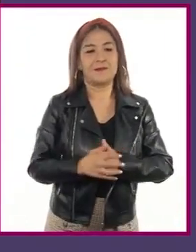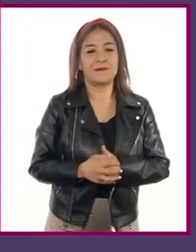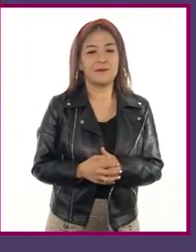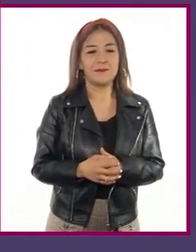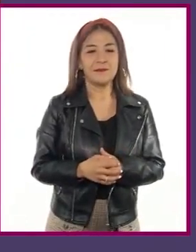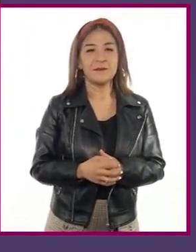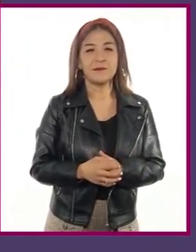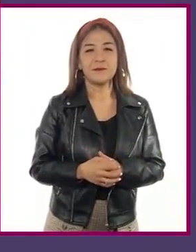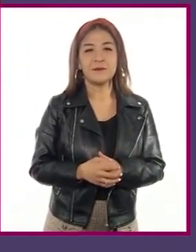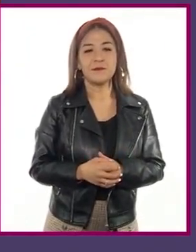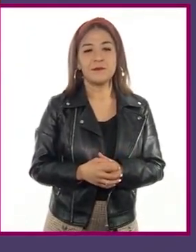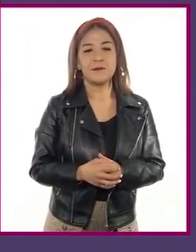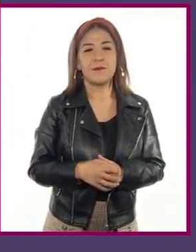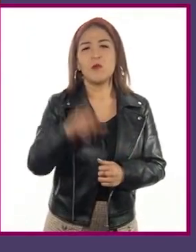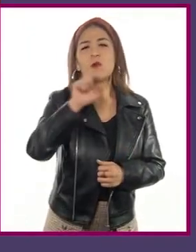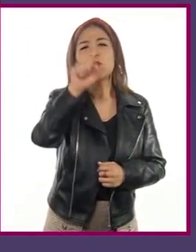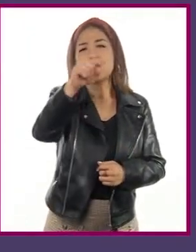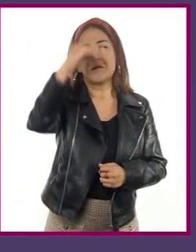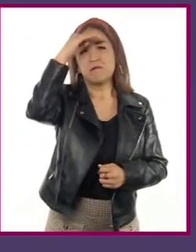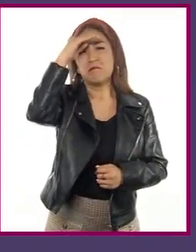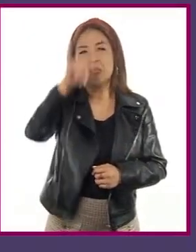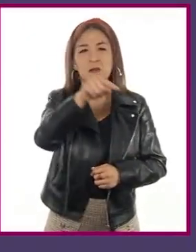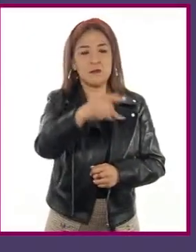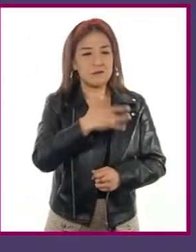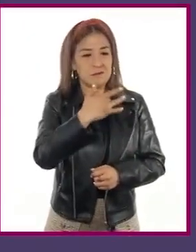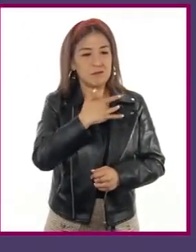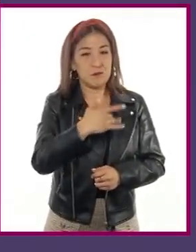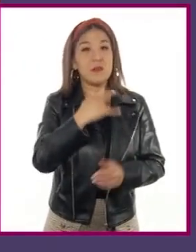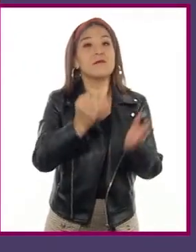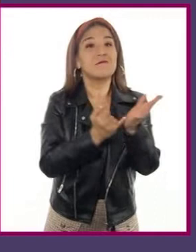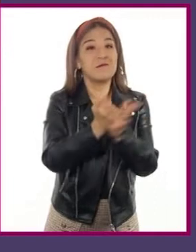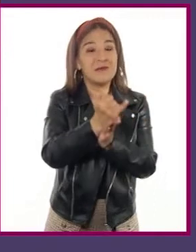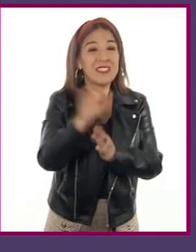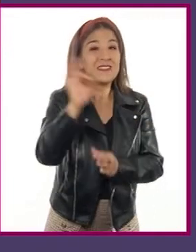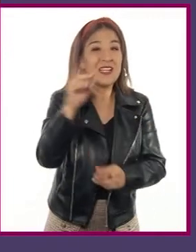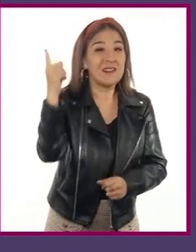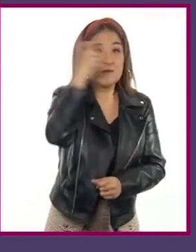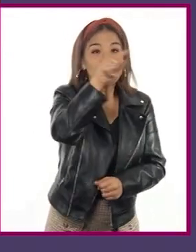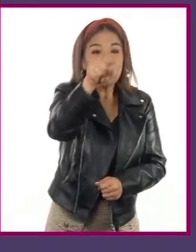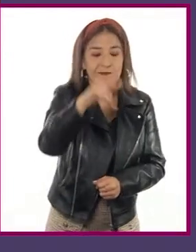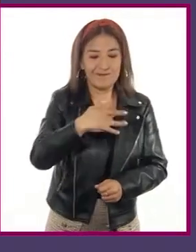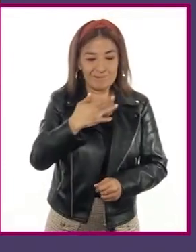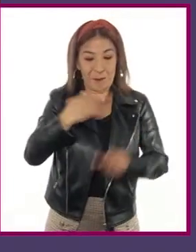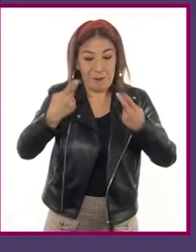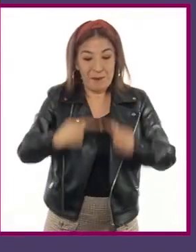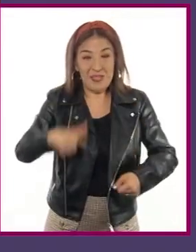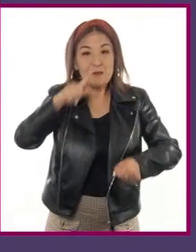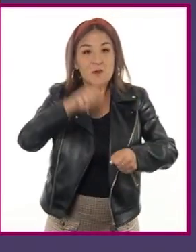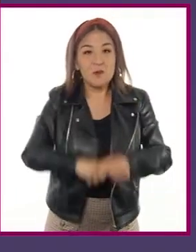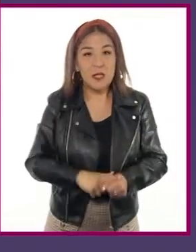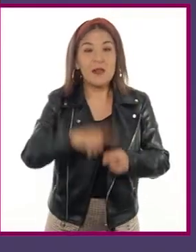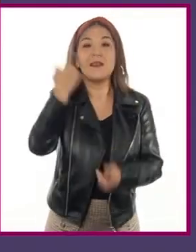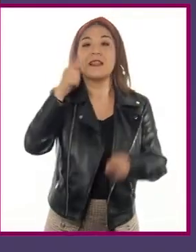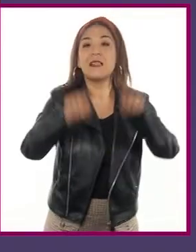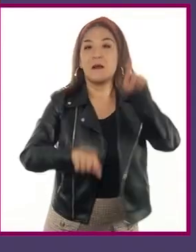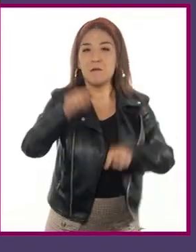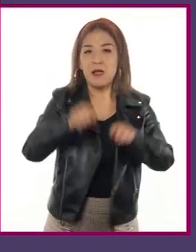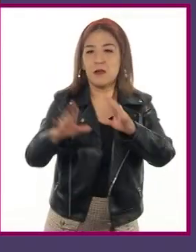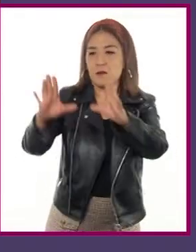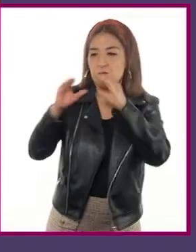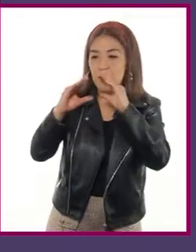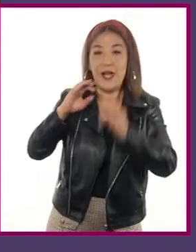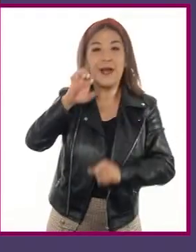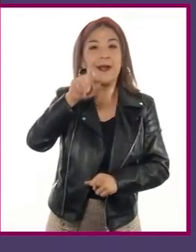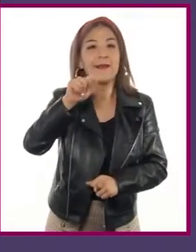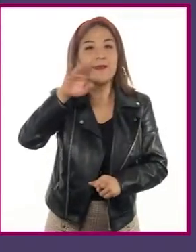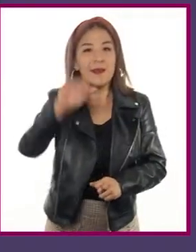En determinado momento debemos ser capaces de tomar decisiones difíciles por cuenta propia, con base en principios éticos,